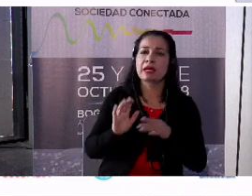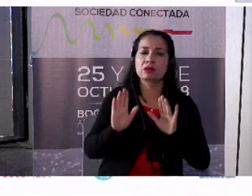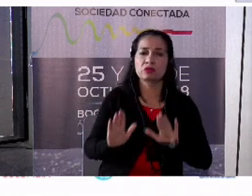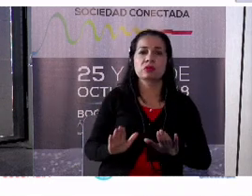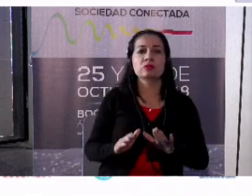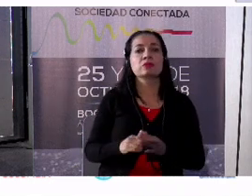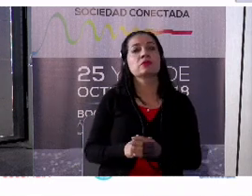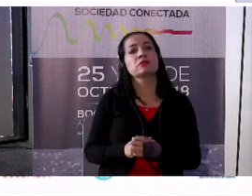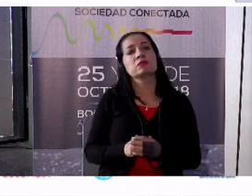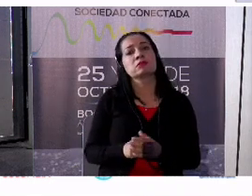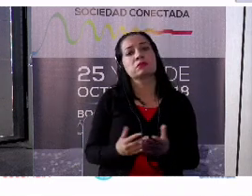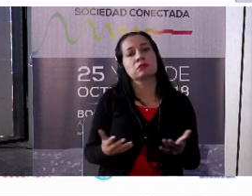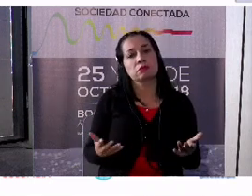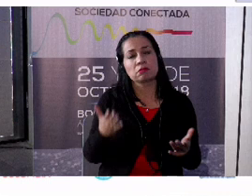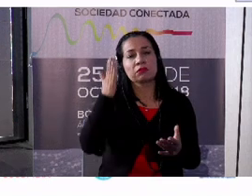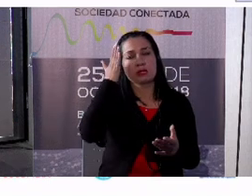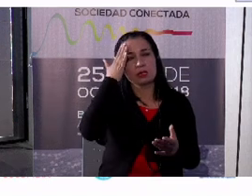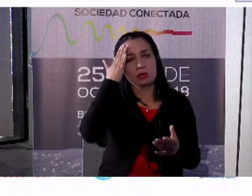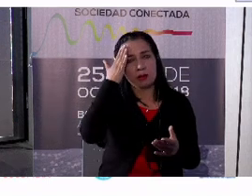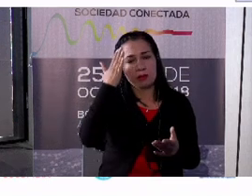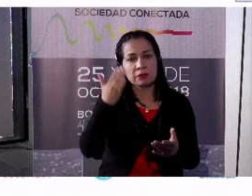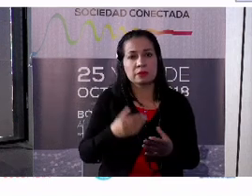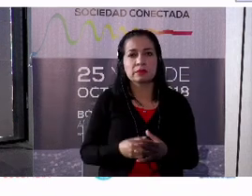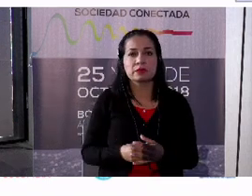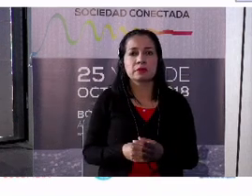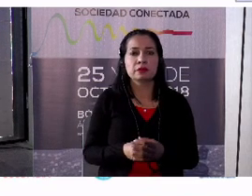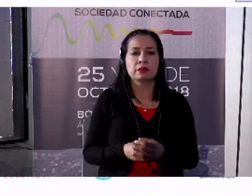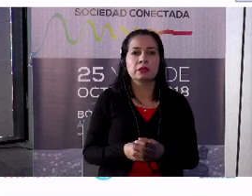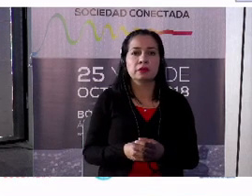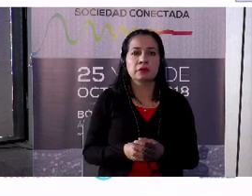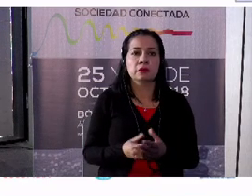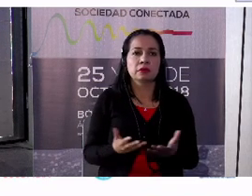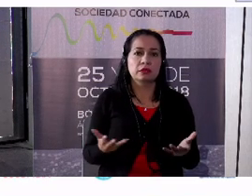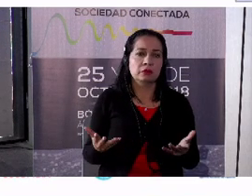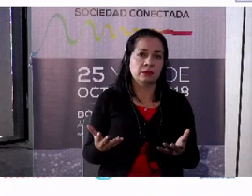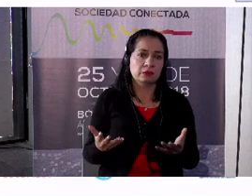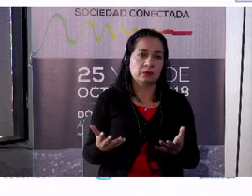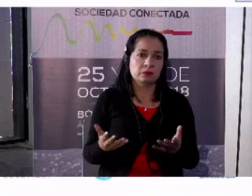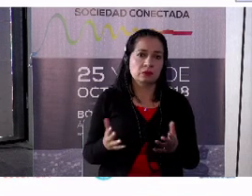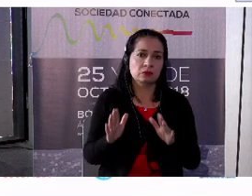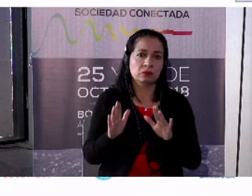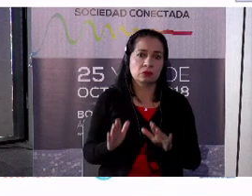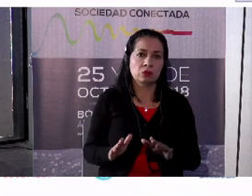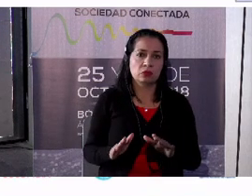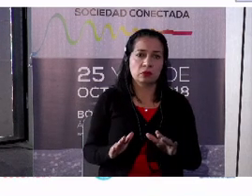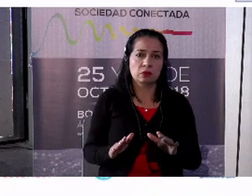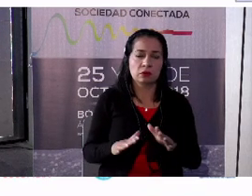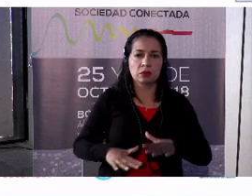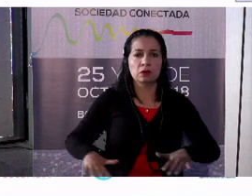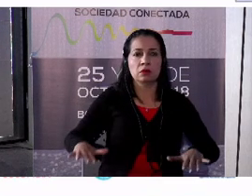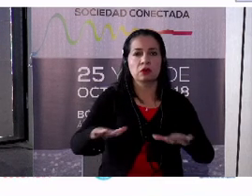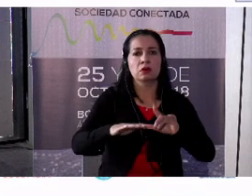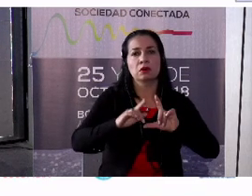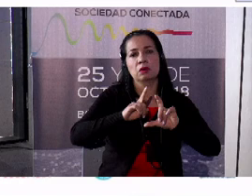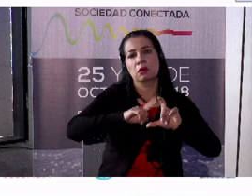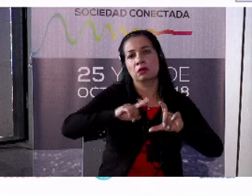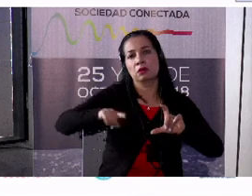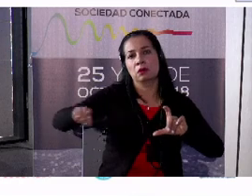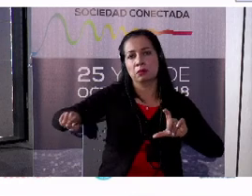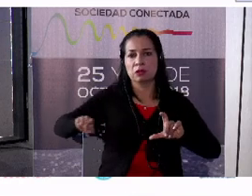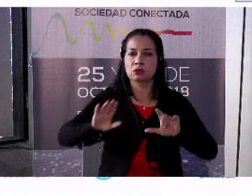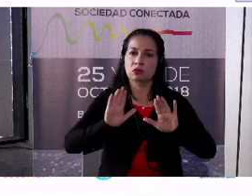aplicación sabemos que la atribución de espectros se está haciendo para todos